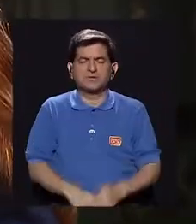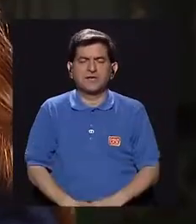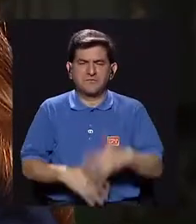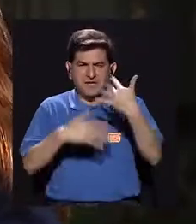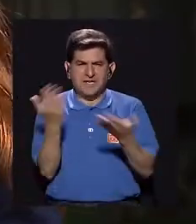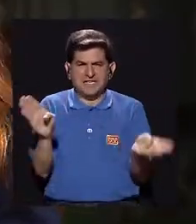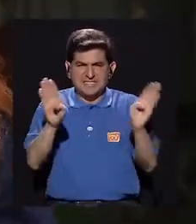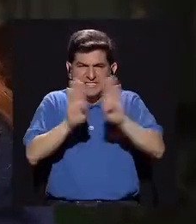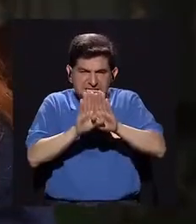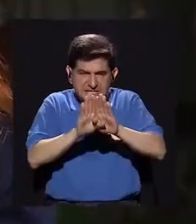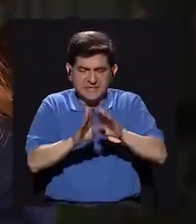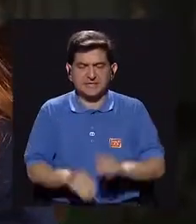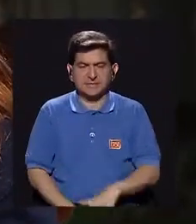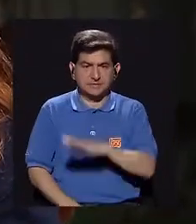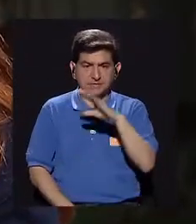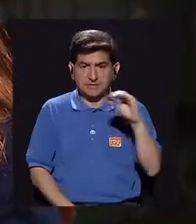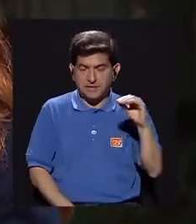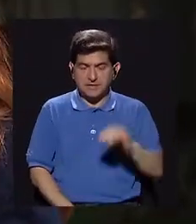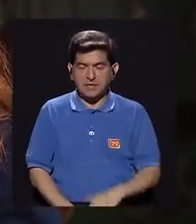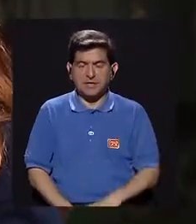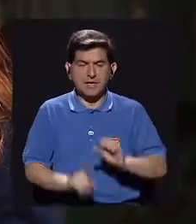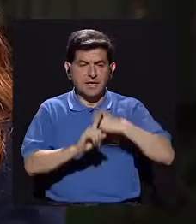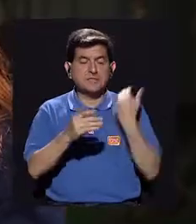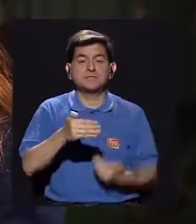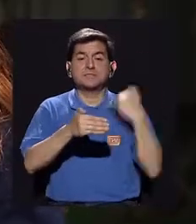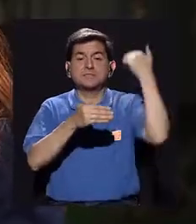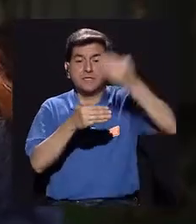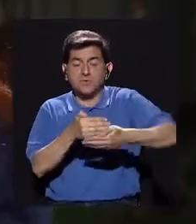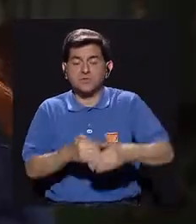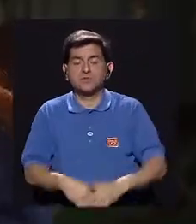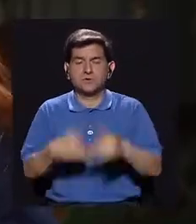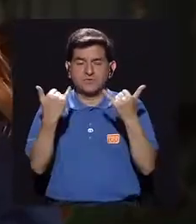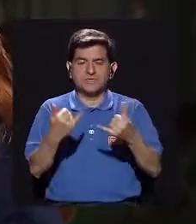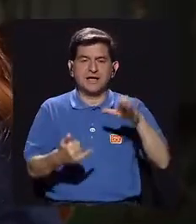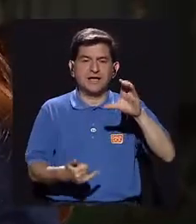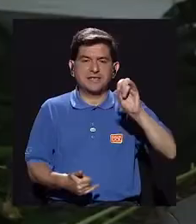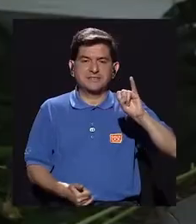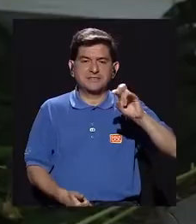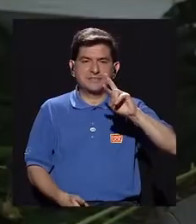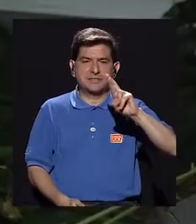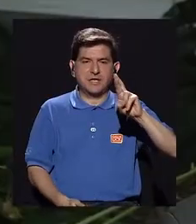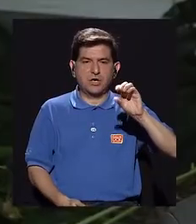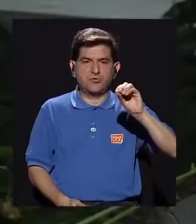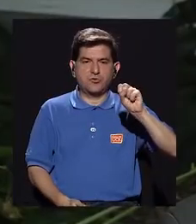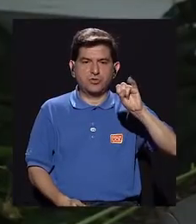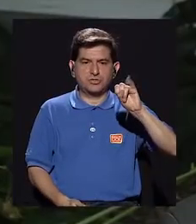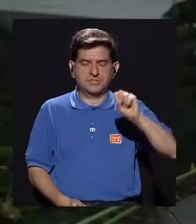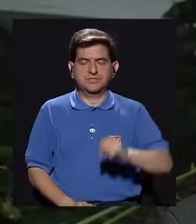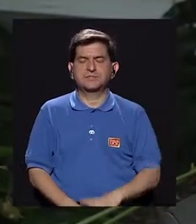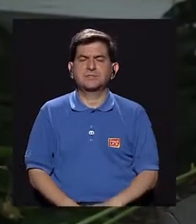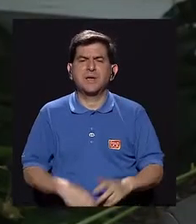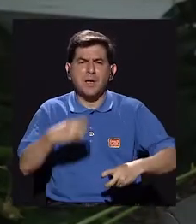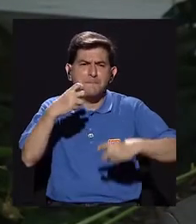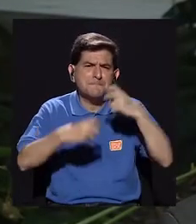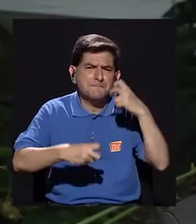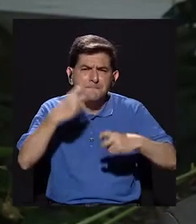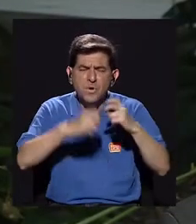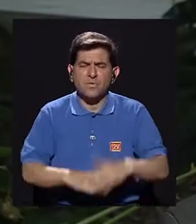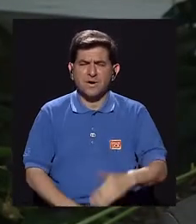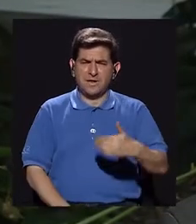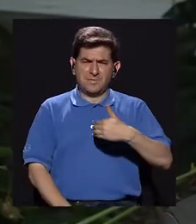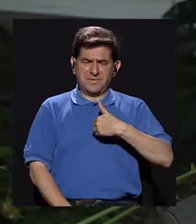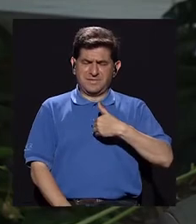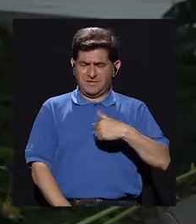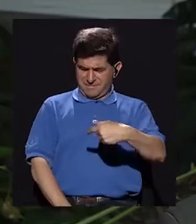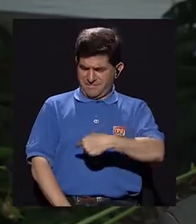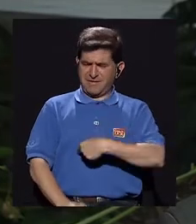que es fibrosis o cicatrización, y un estadio más avanzado sería la cirrosis. ¿Cuál es el problema, doctora,